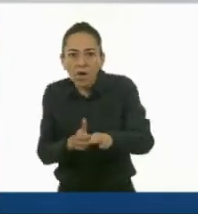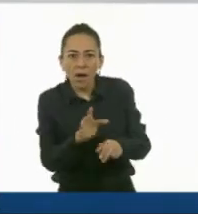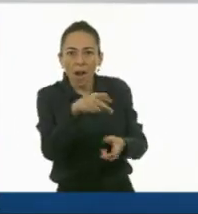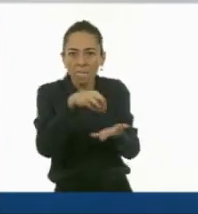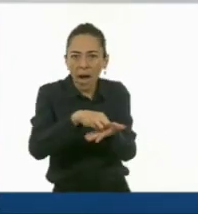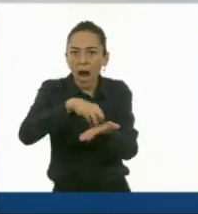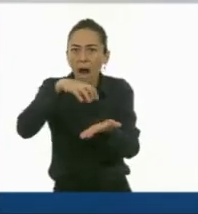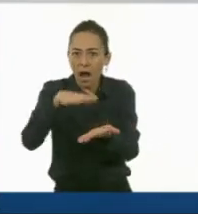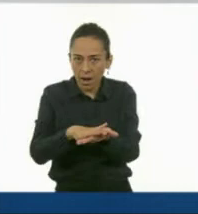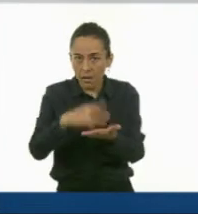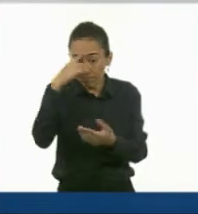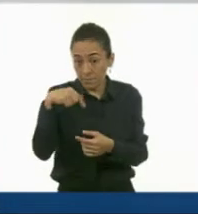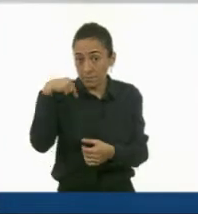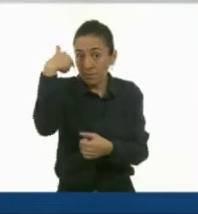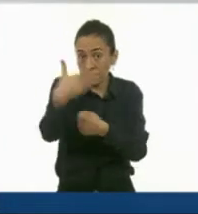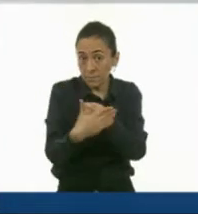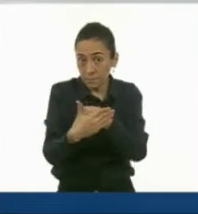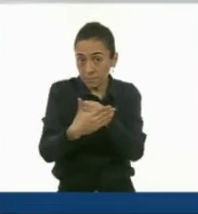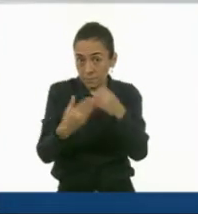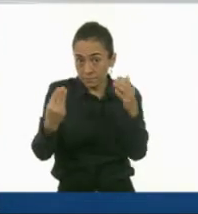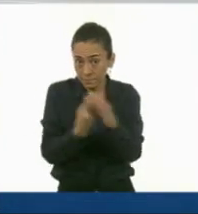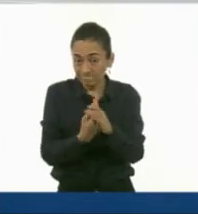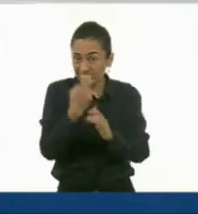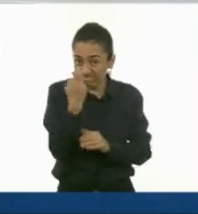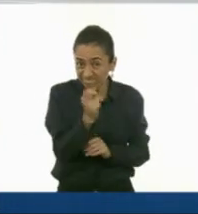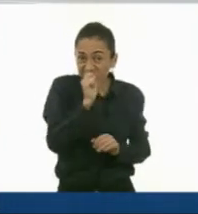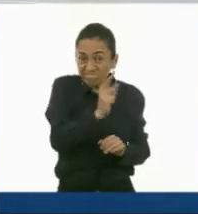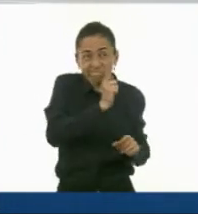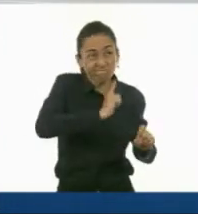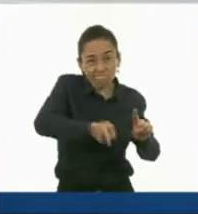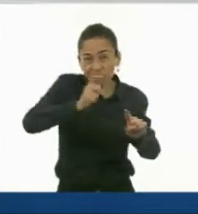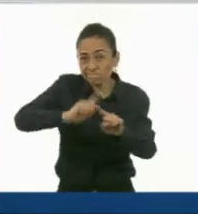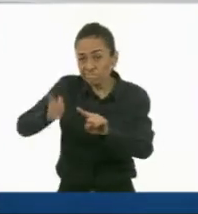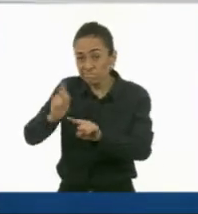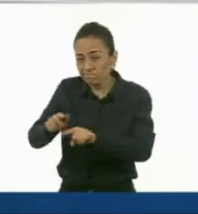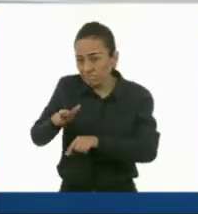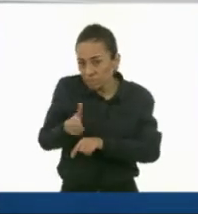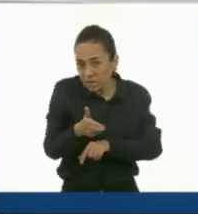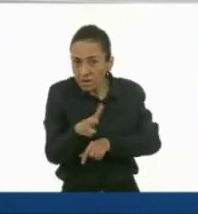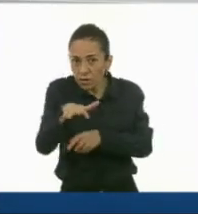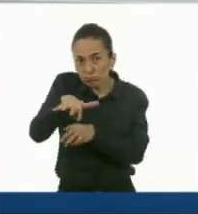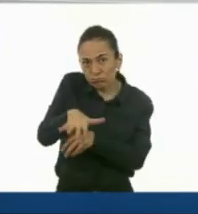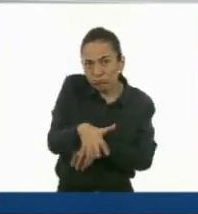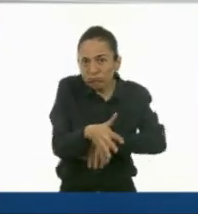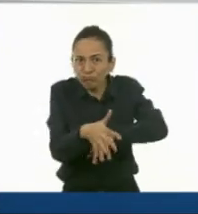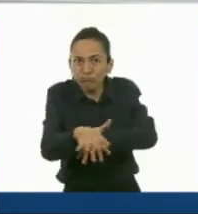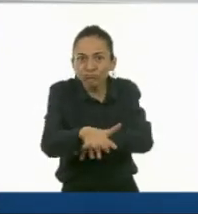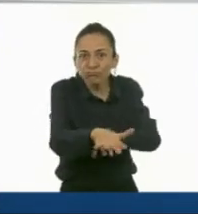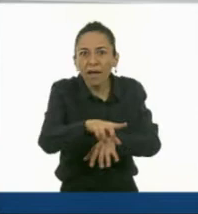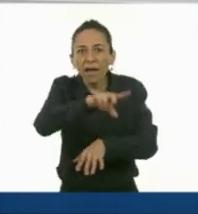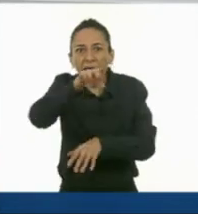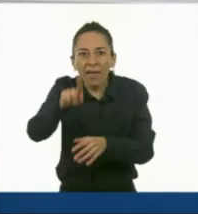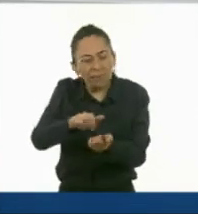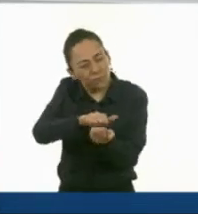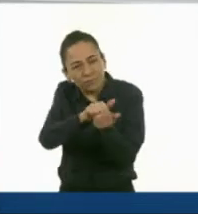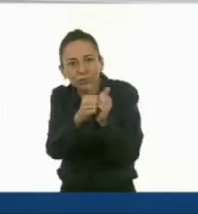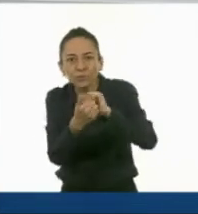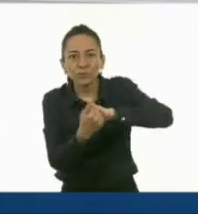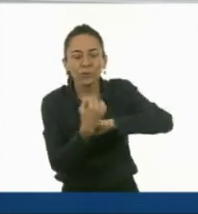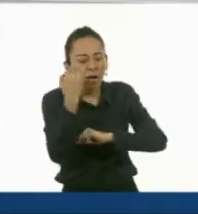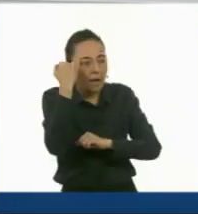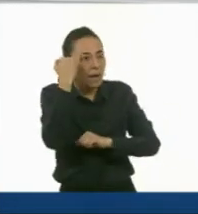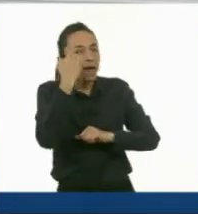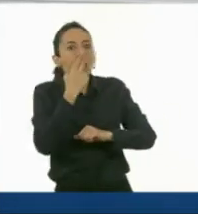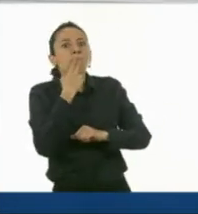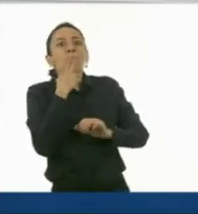vienen cómo incluso estos ríos terminaron por convertirse en dioses Esa fue la importancia que tuvieron